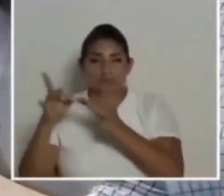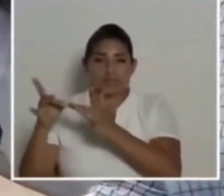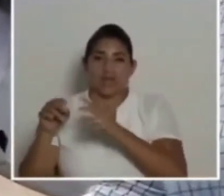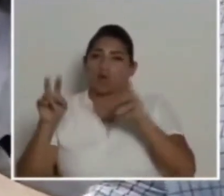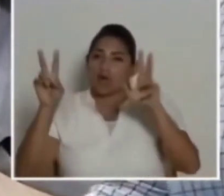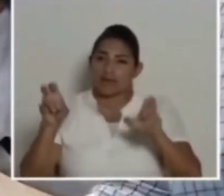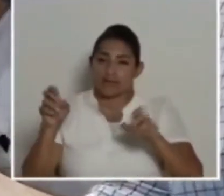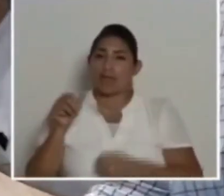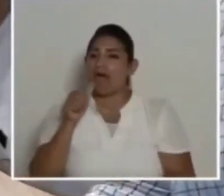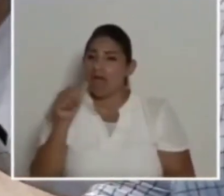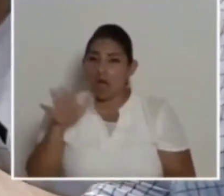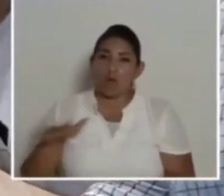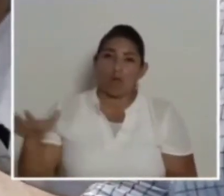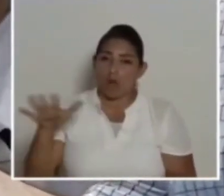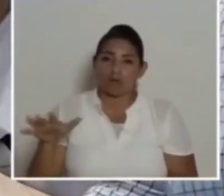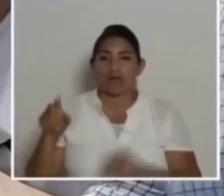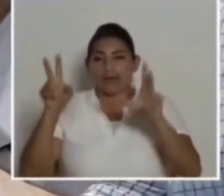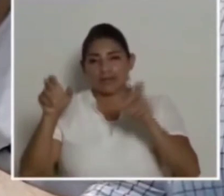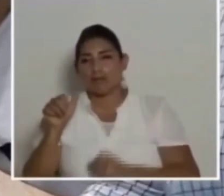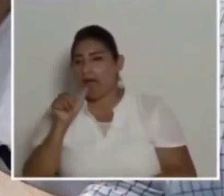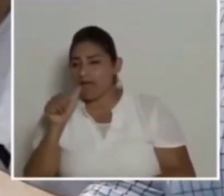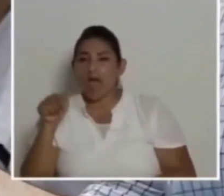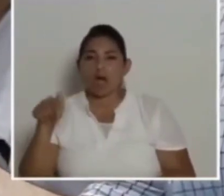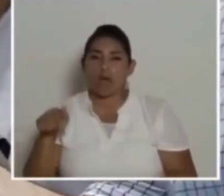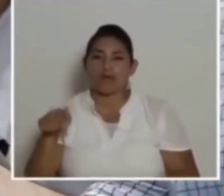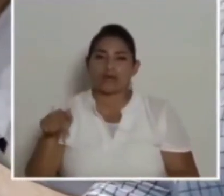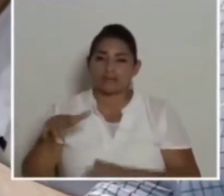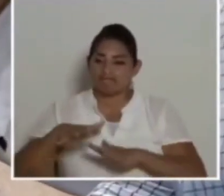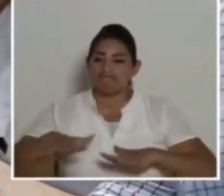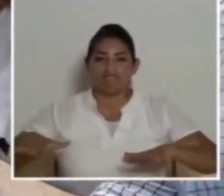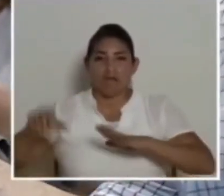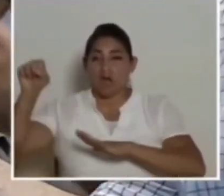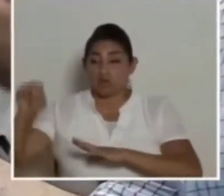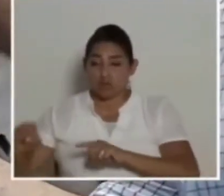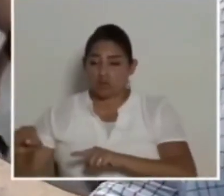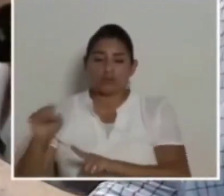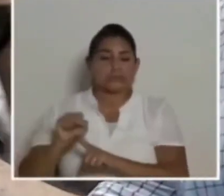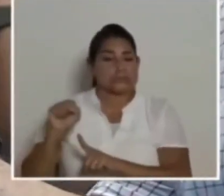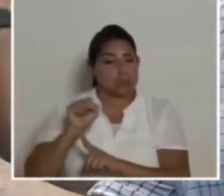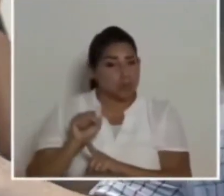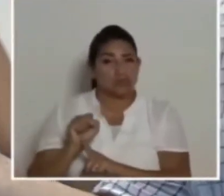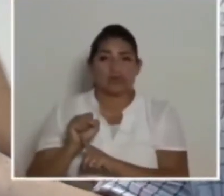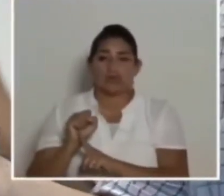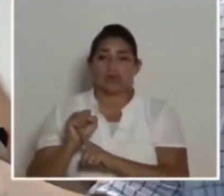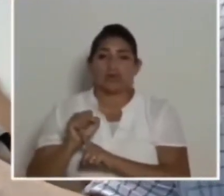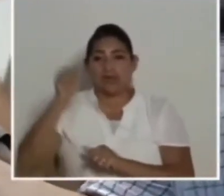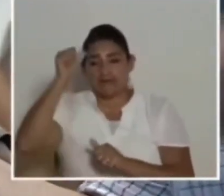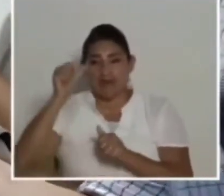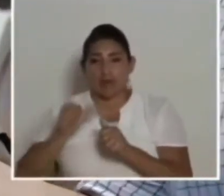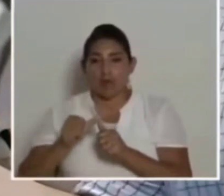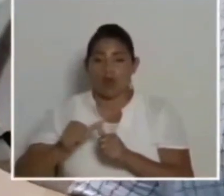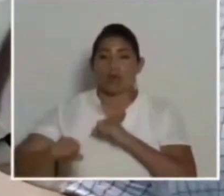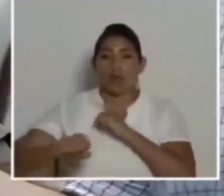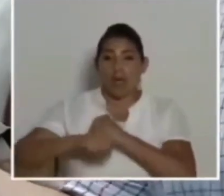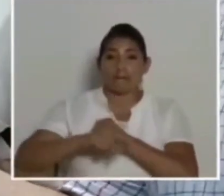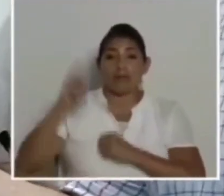respecto al tema del agua. El tema del agua, don Rodrigo, en el Caribe Sur es una situación que recuerdo en